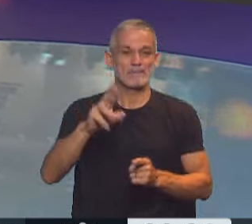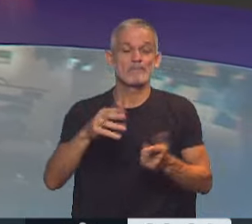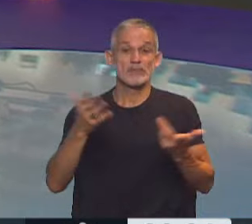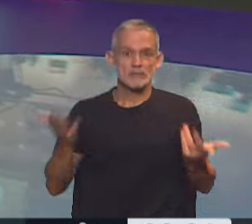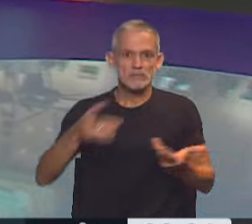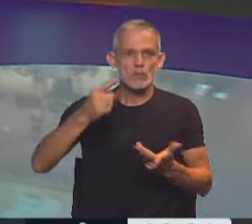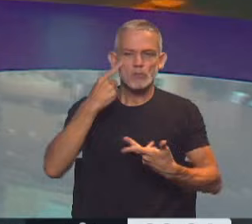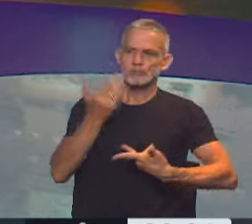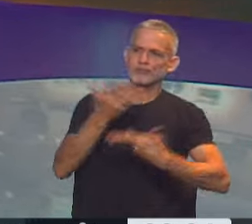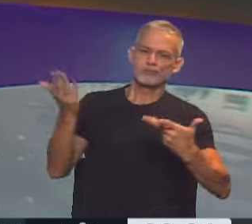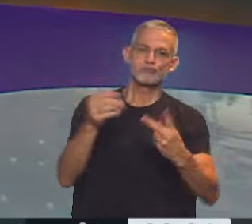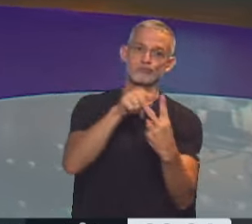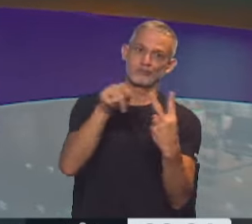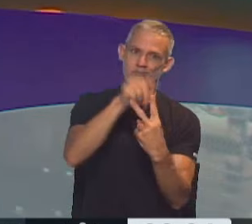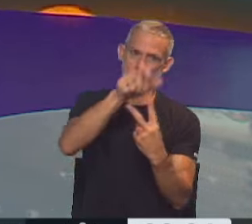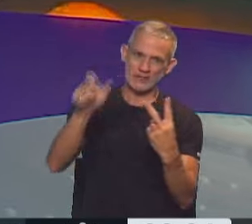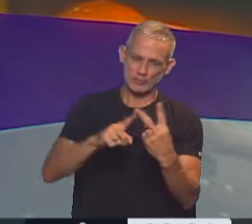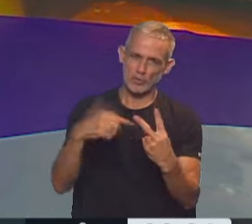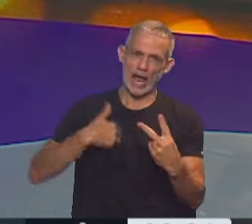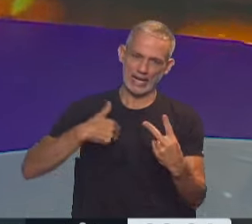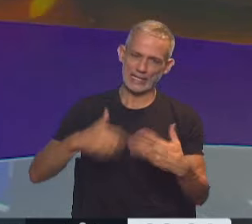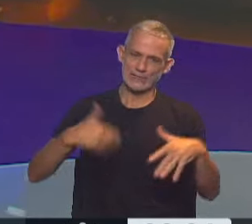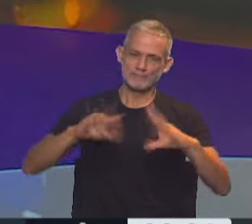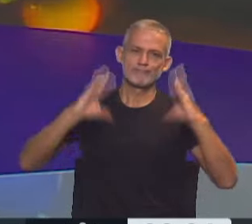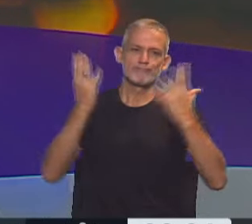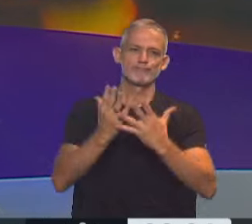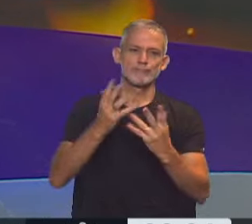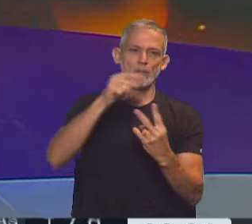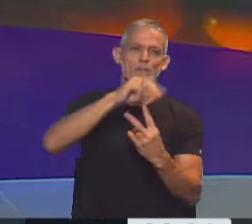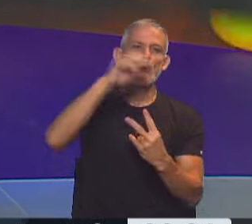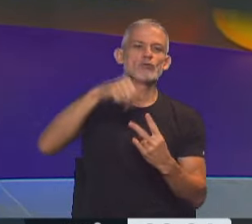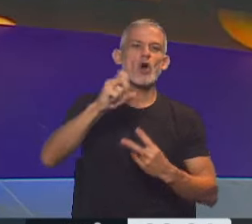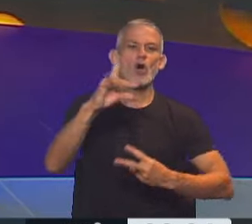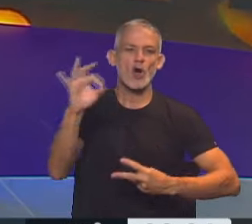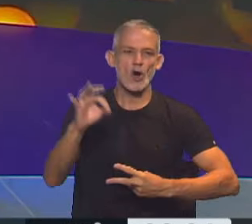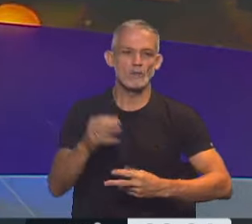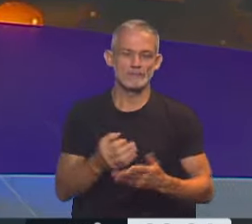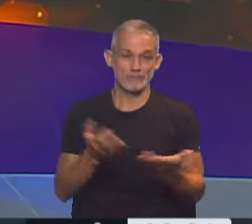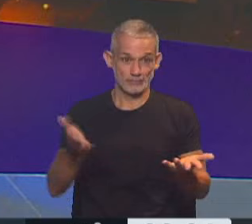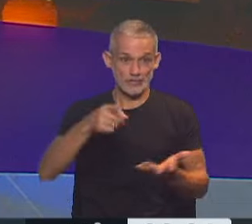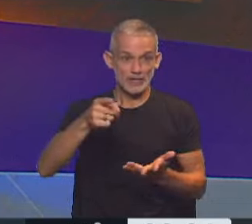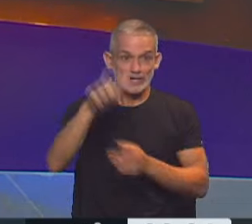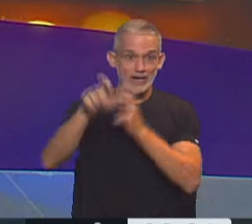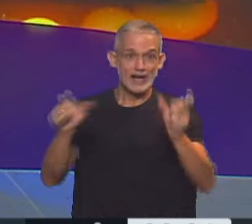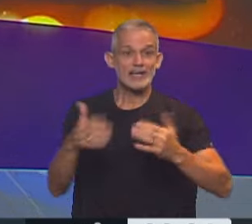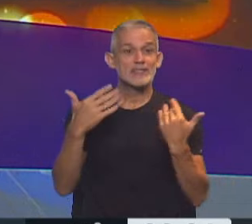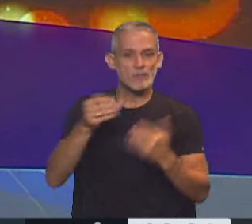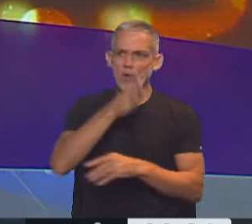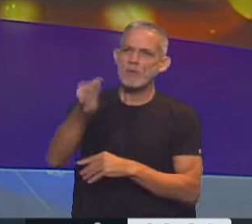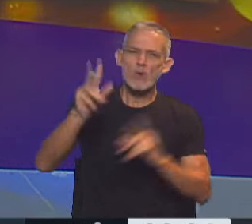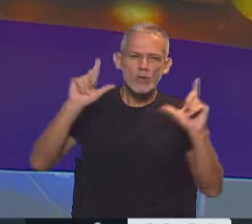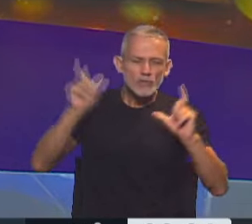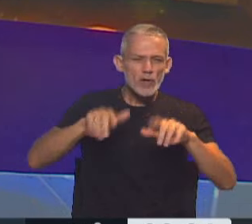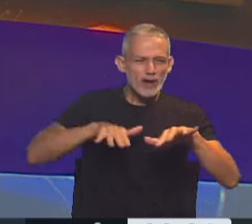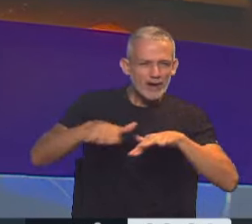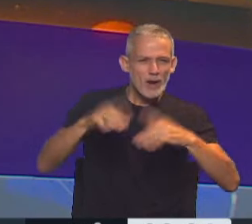esa importante dupla argentina y de peso internacional como es Mondongo, pero además la gente allí en ese lugar pudo disfrutar de un DJ